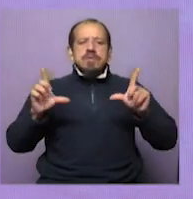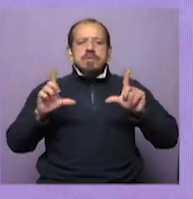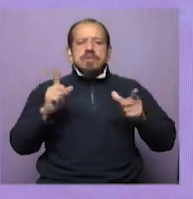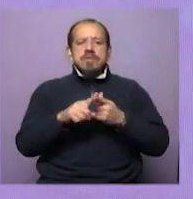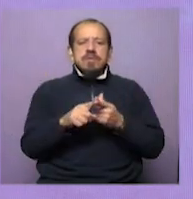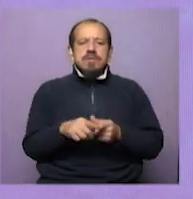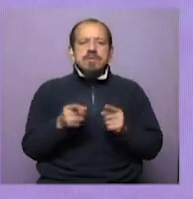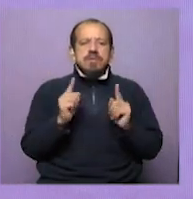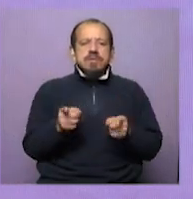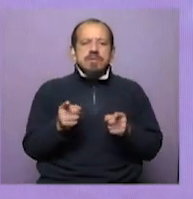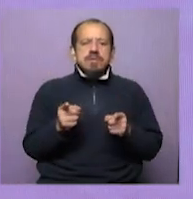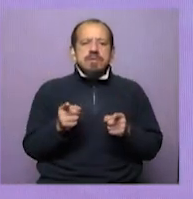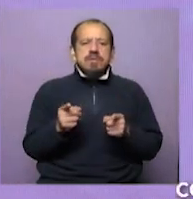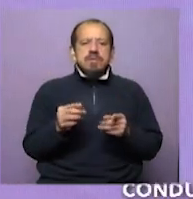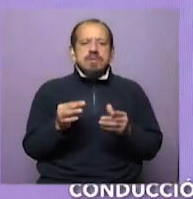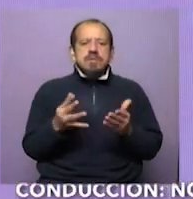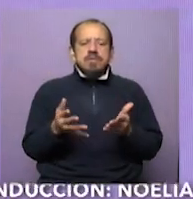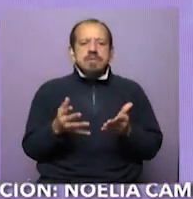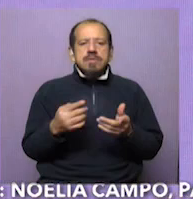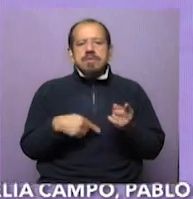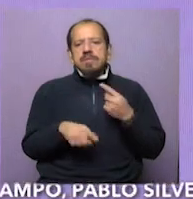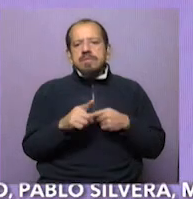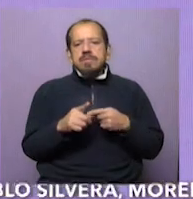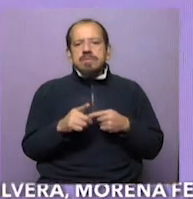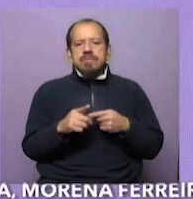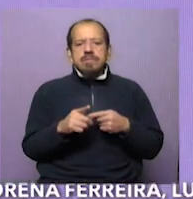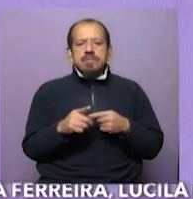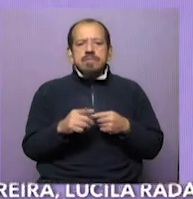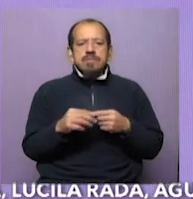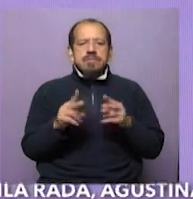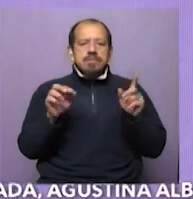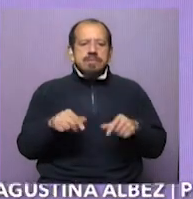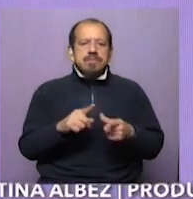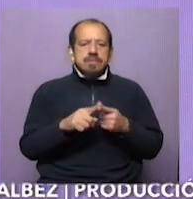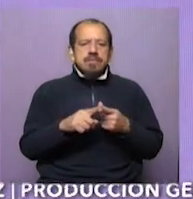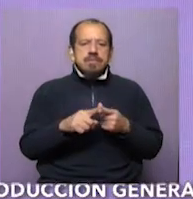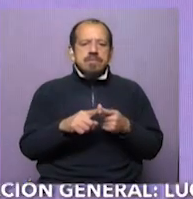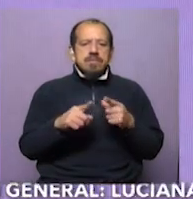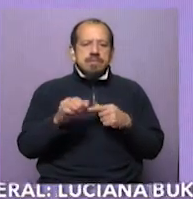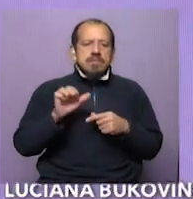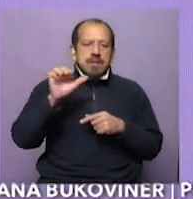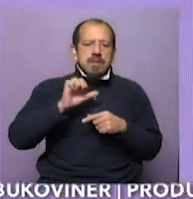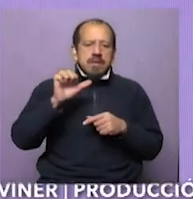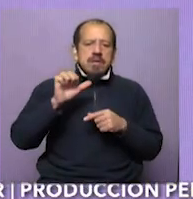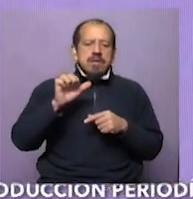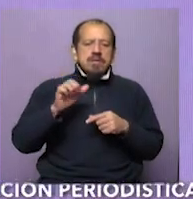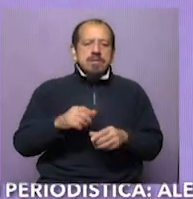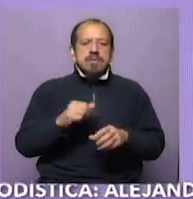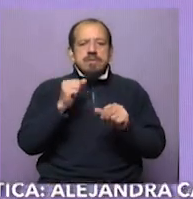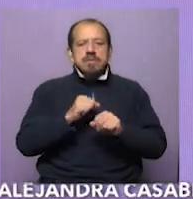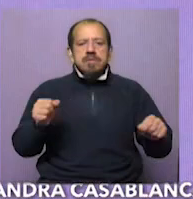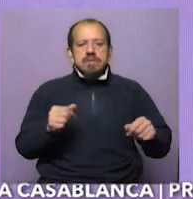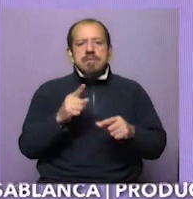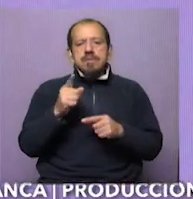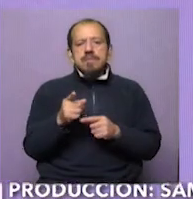Y después también que esa posibilidad de la cercanía, de la movilidad barata que tenés en Europa, hacía que un día